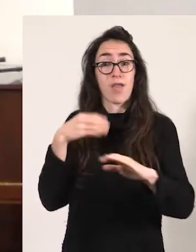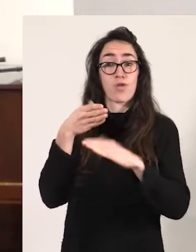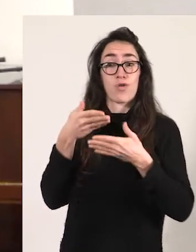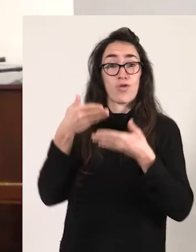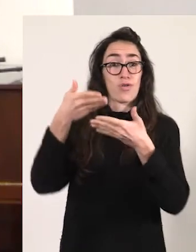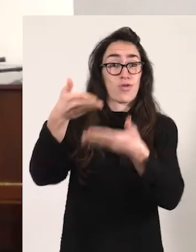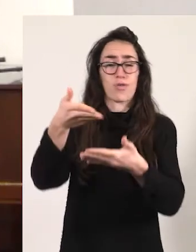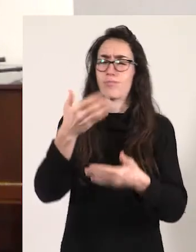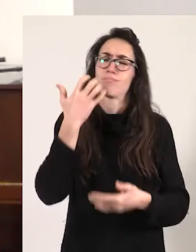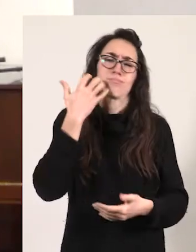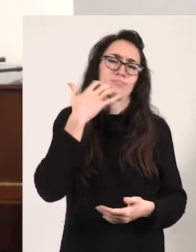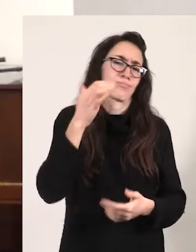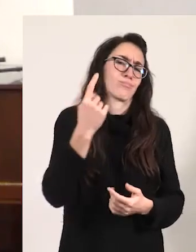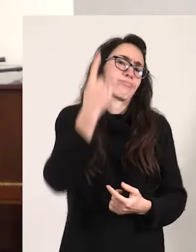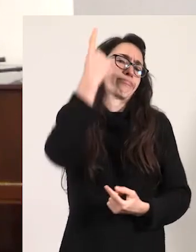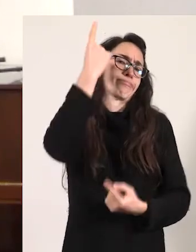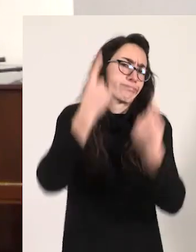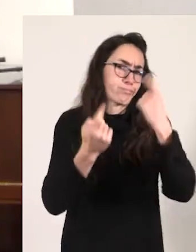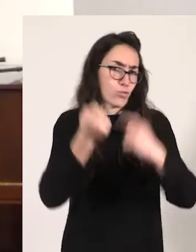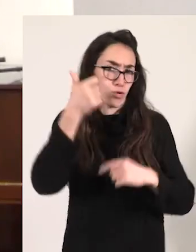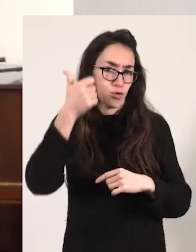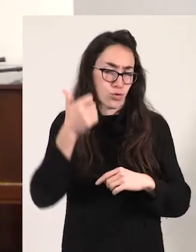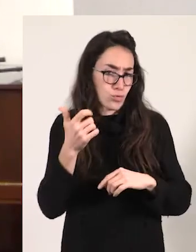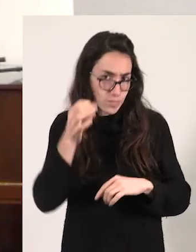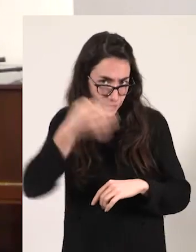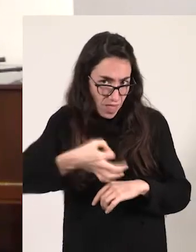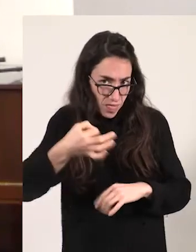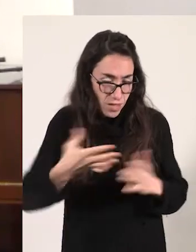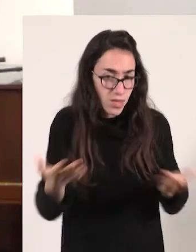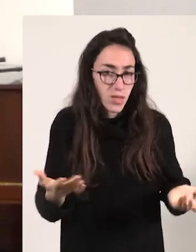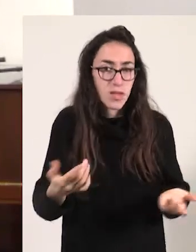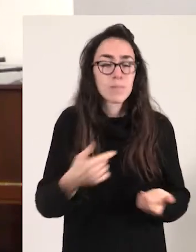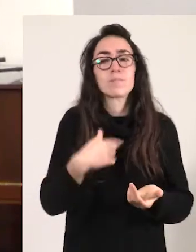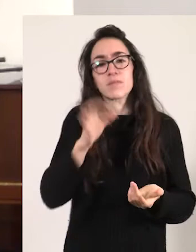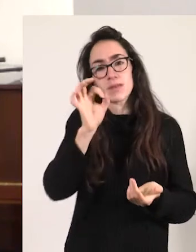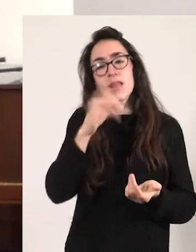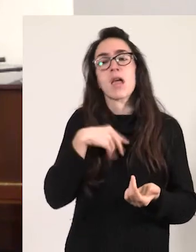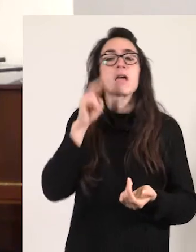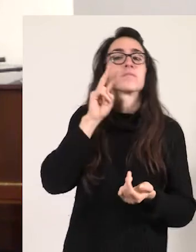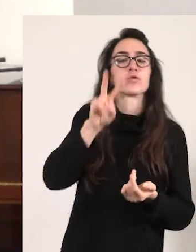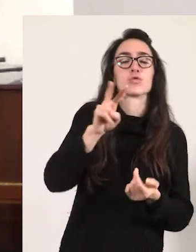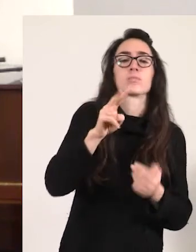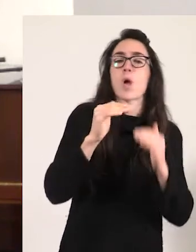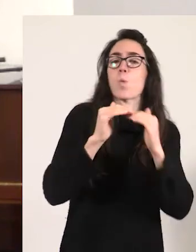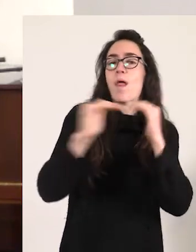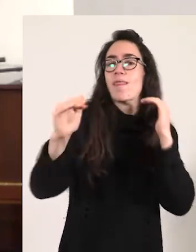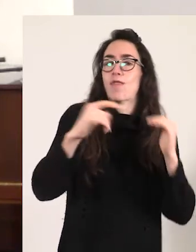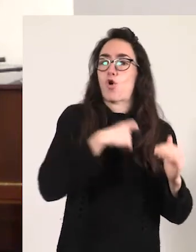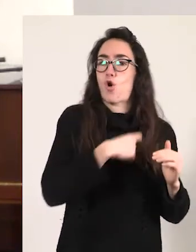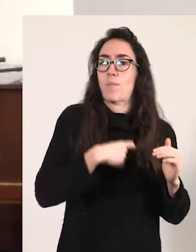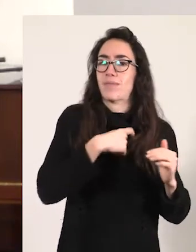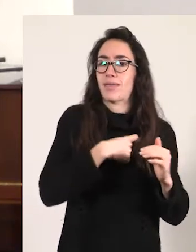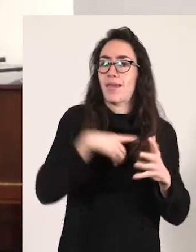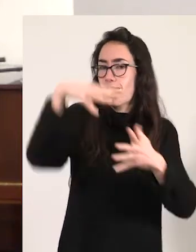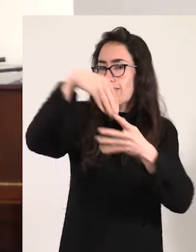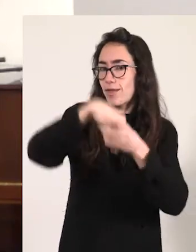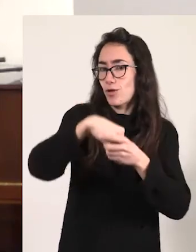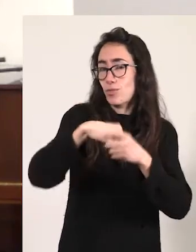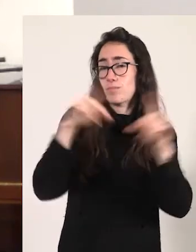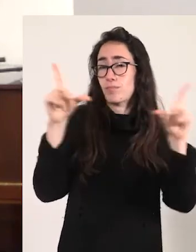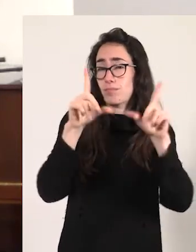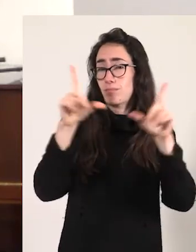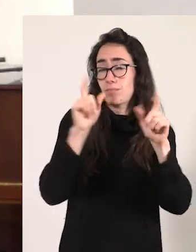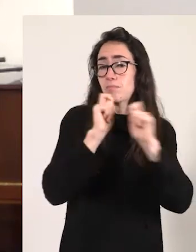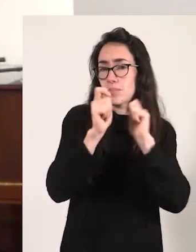en los medios de comunicación, la verdad. O sea, yo lo que sí que he visto, por ejemplo, es que se han creado comités de igualdad en